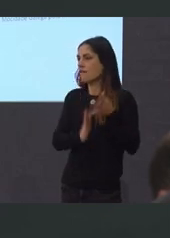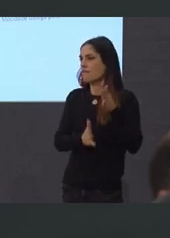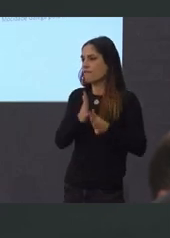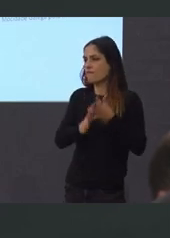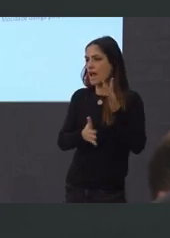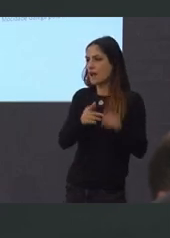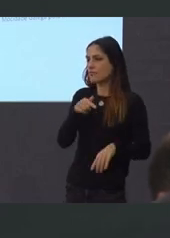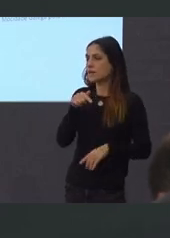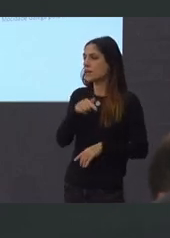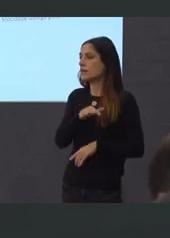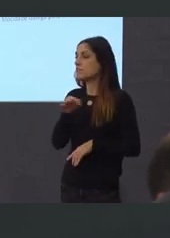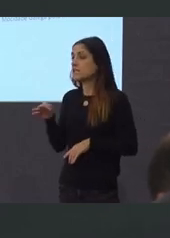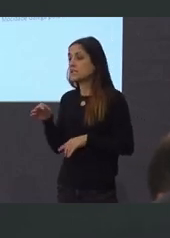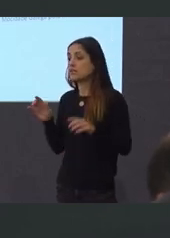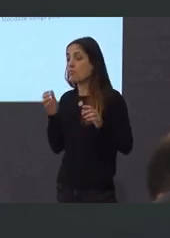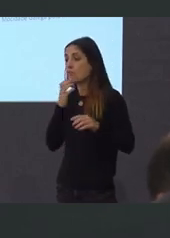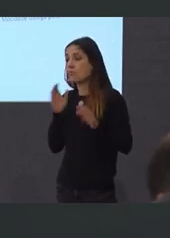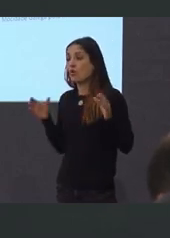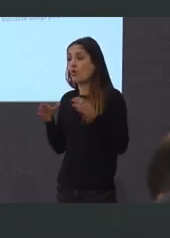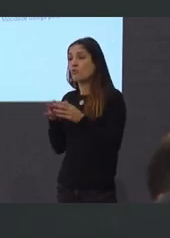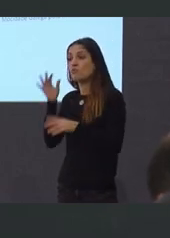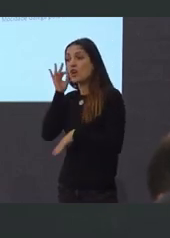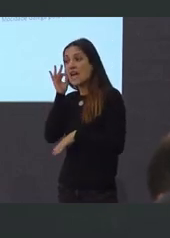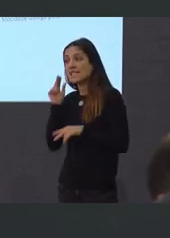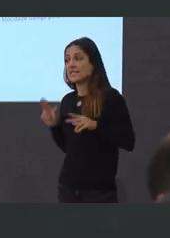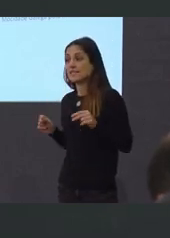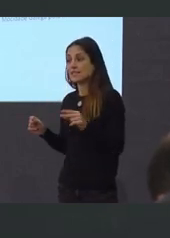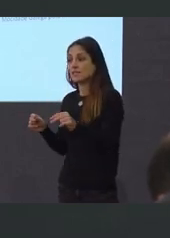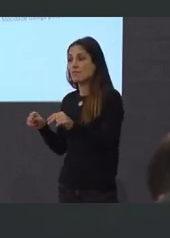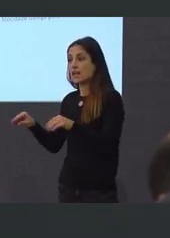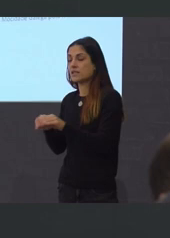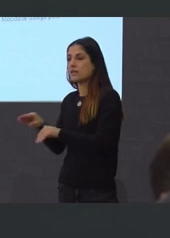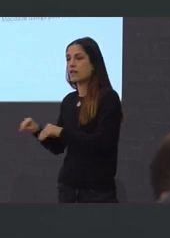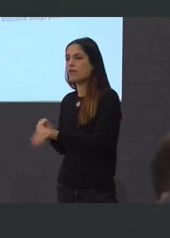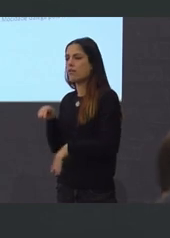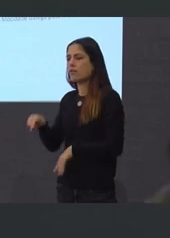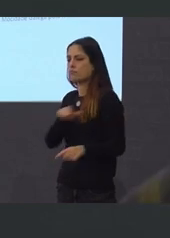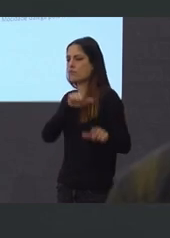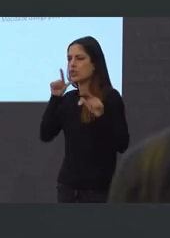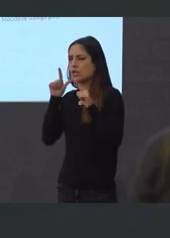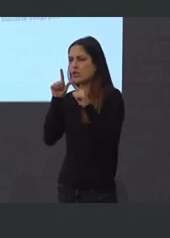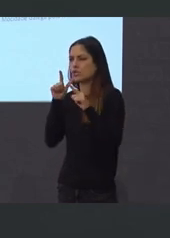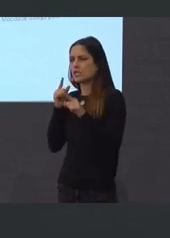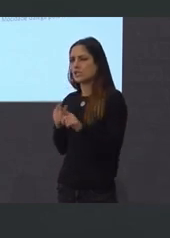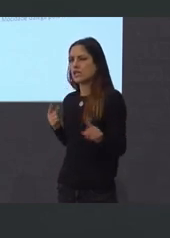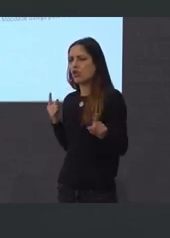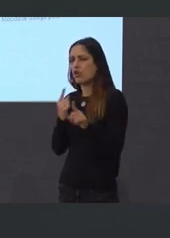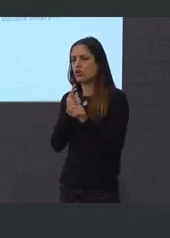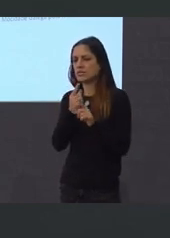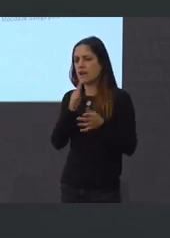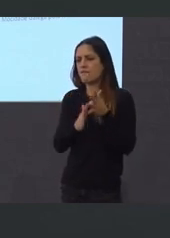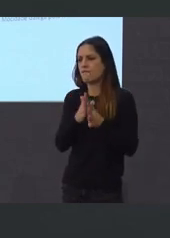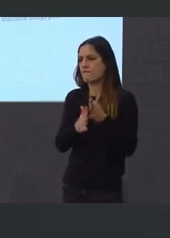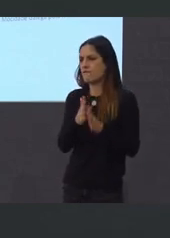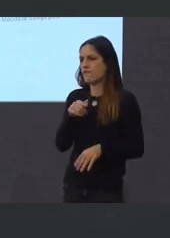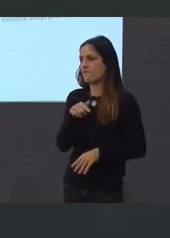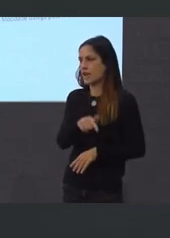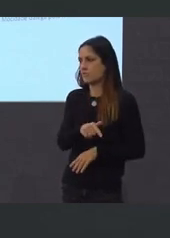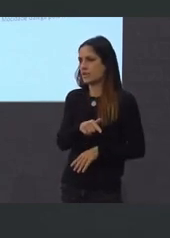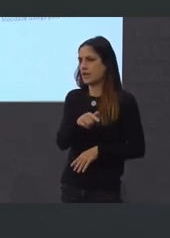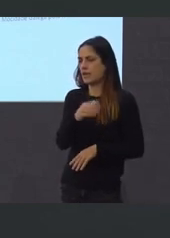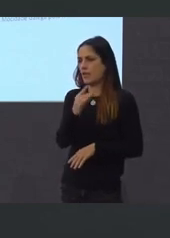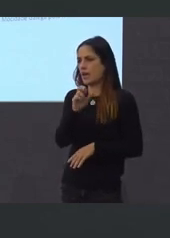as mulleres, por exemplo as mariscadoras, foron protagonistas boicoteando os traballos que realizaba a